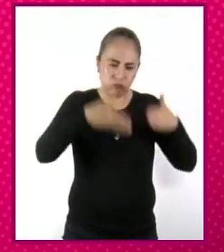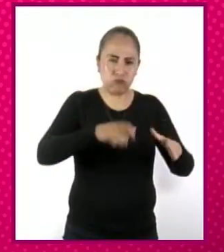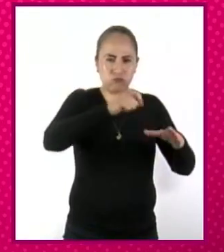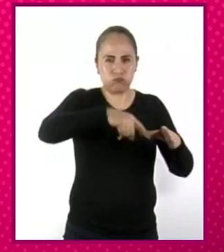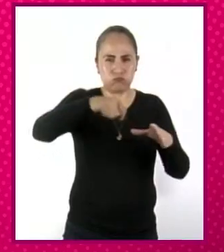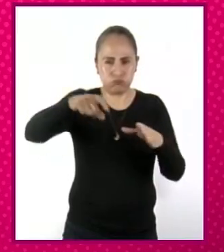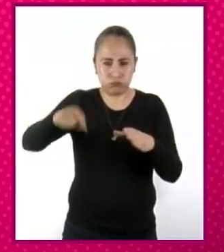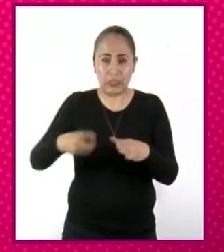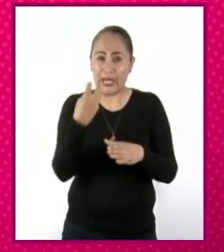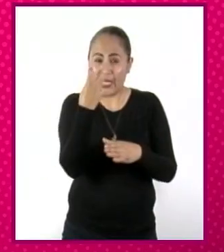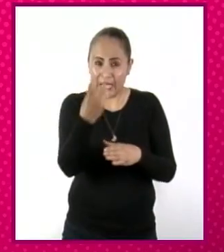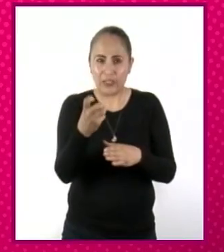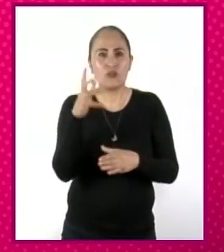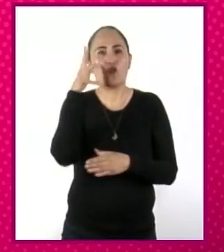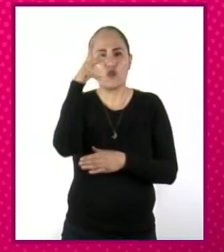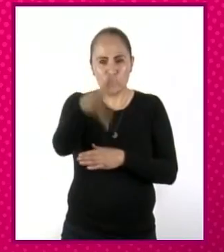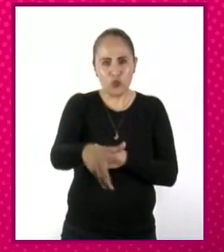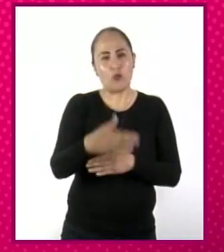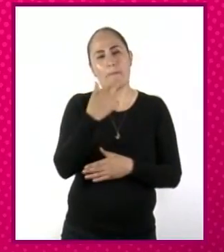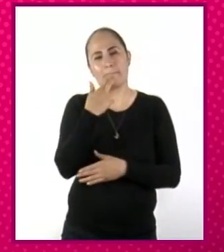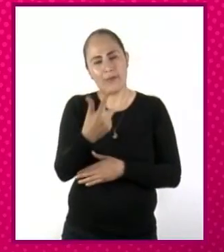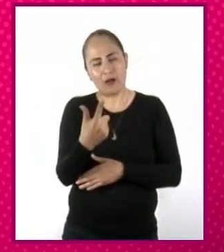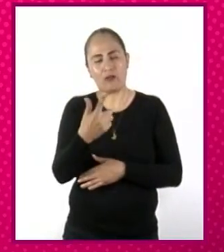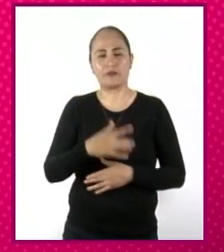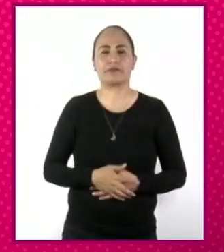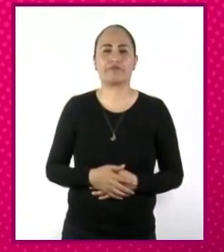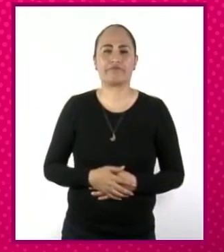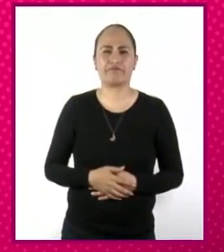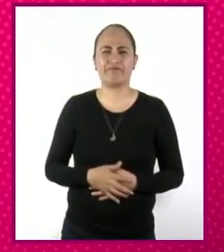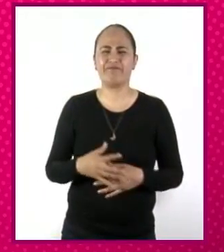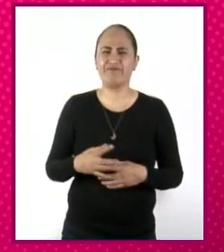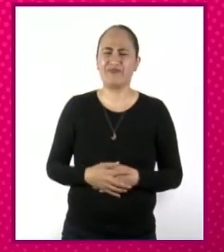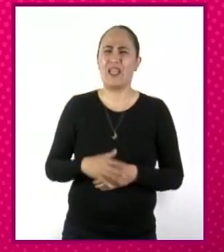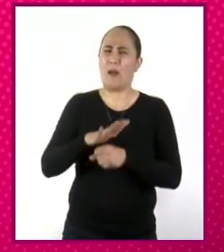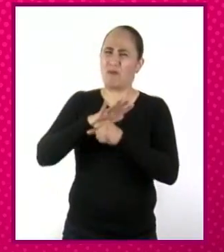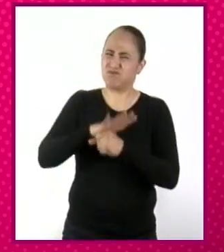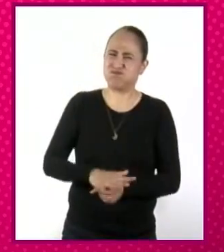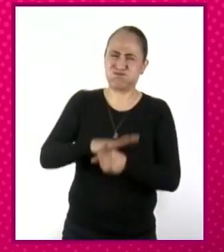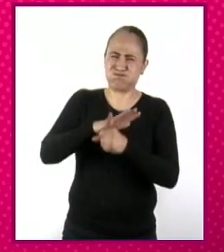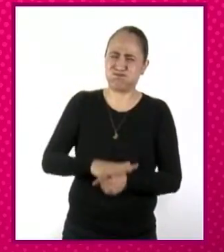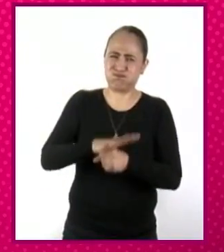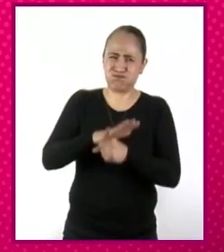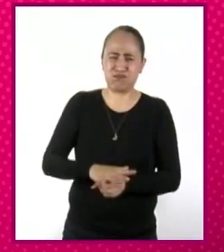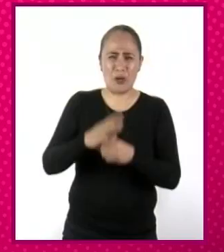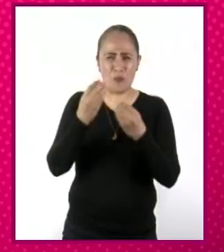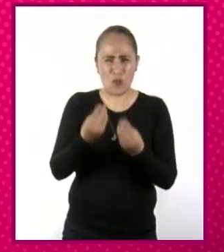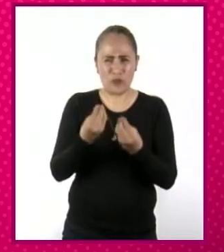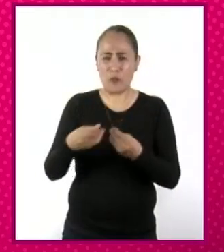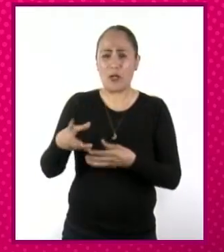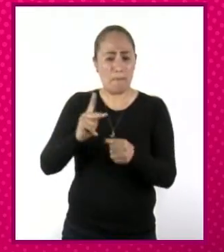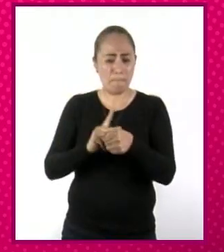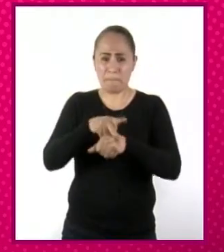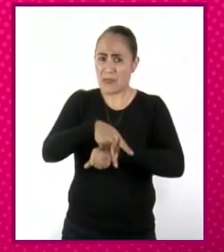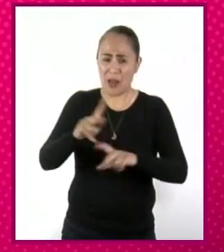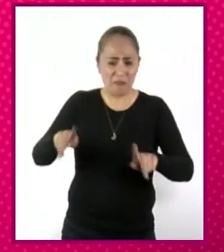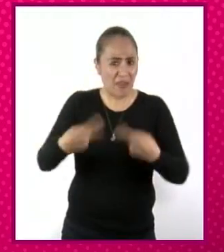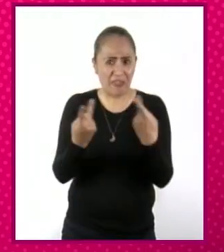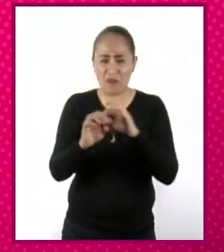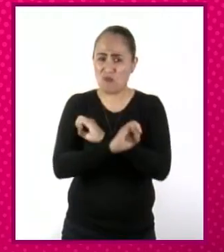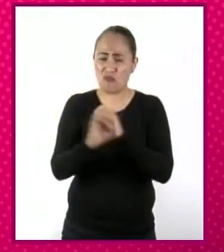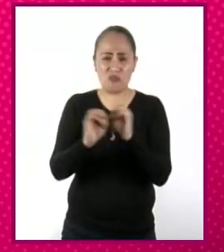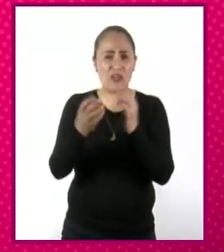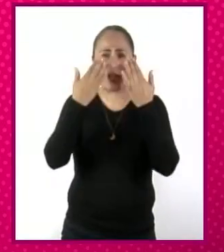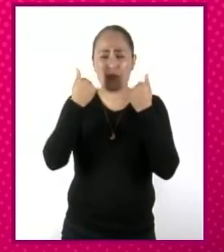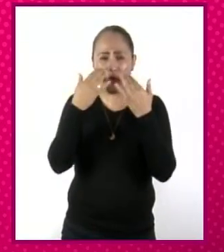Ellos consideran que este es el paradigma de civilización. Entonces comienza a haber mucha presión, una vez que ha colapsado el comercio de pieles, para que se